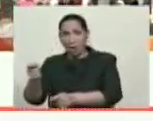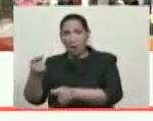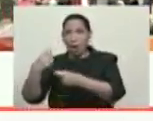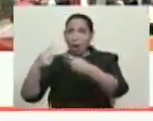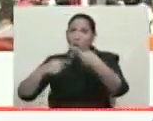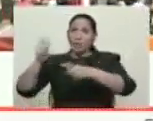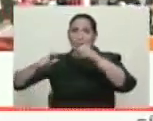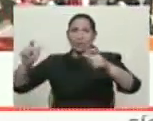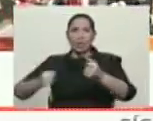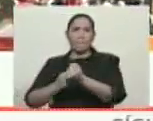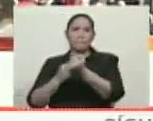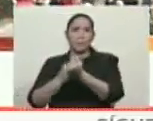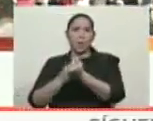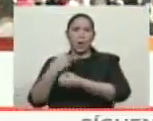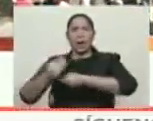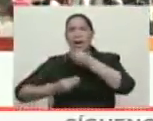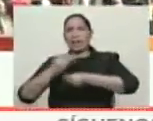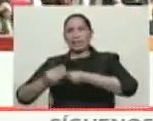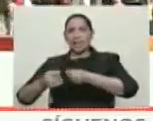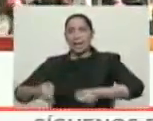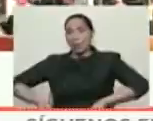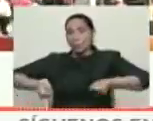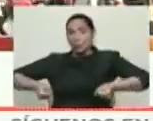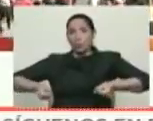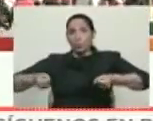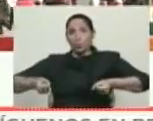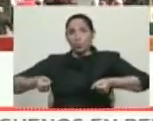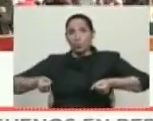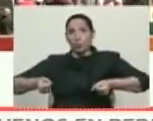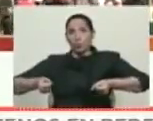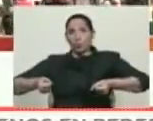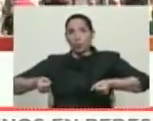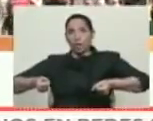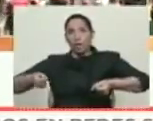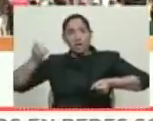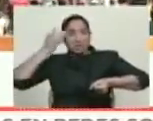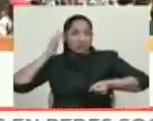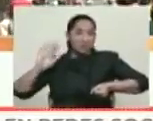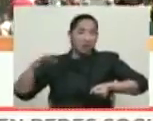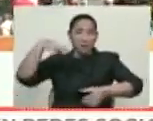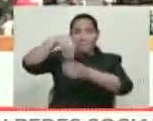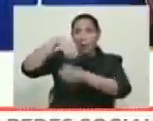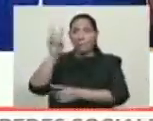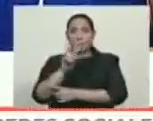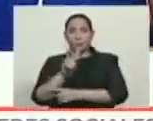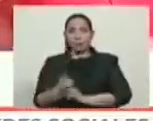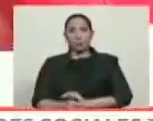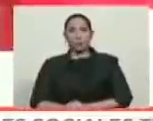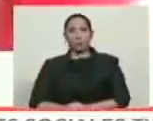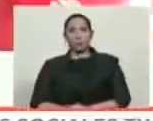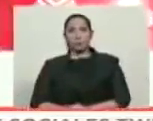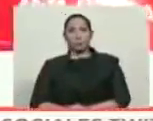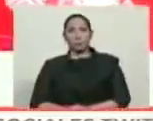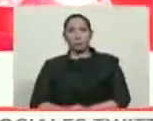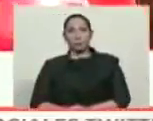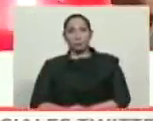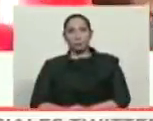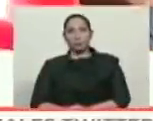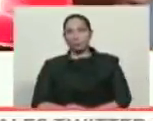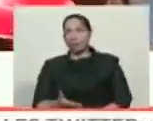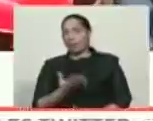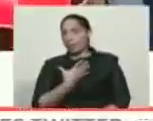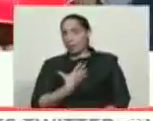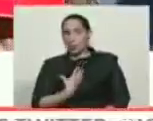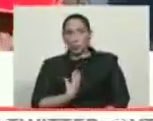secuaces van a ser los cargamaletines de quienes pretendan meterse en Venezuela. ¡Qué triste